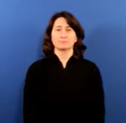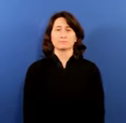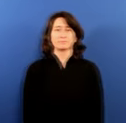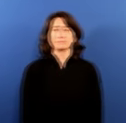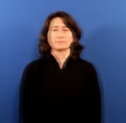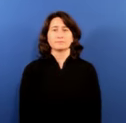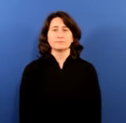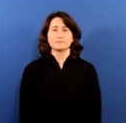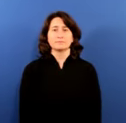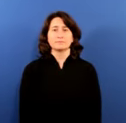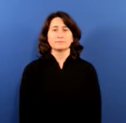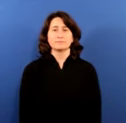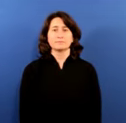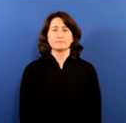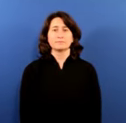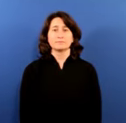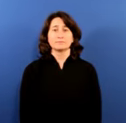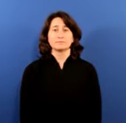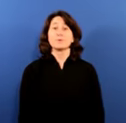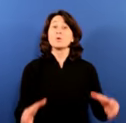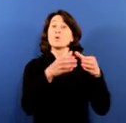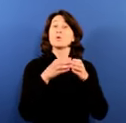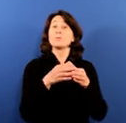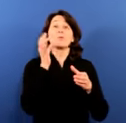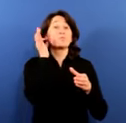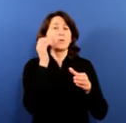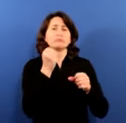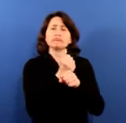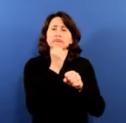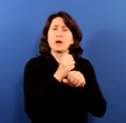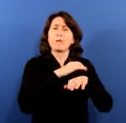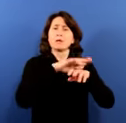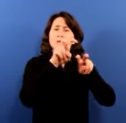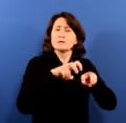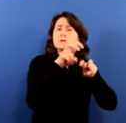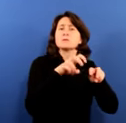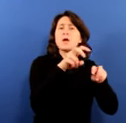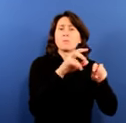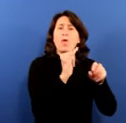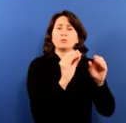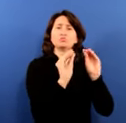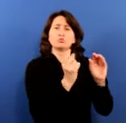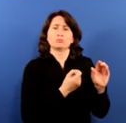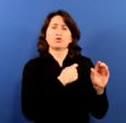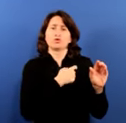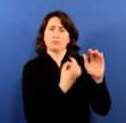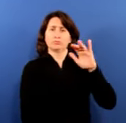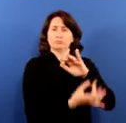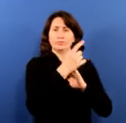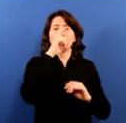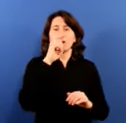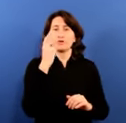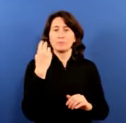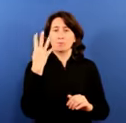fundamental de la Comisión de Mujeres Rurales es promover la igualdad de mujeres y hombres en el medio rural. Para ello se han planteado una serie de